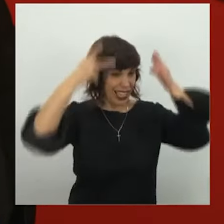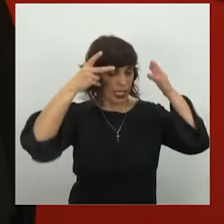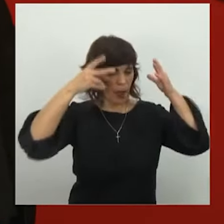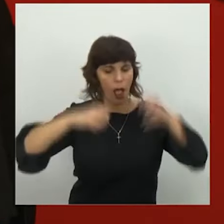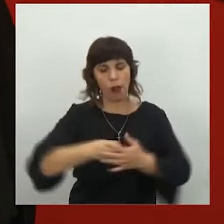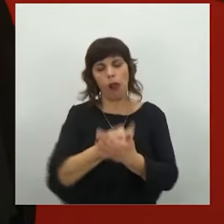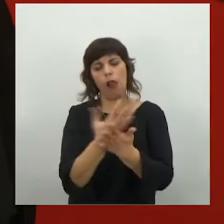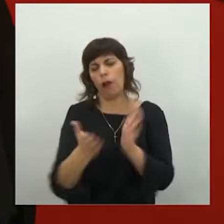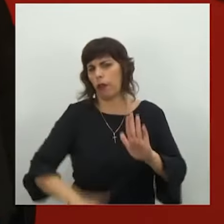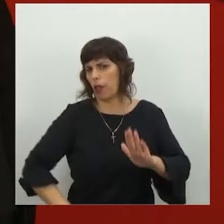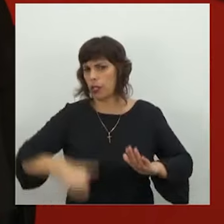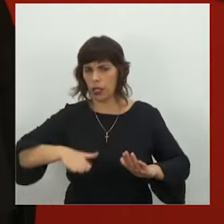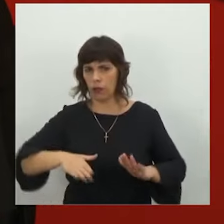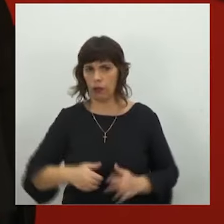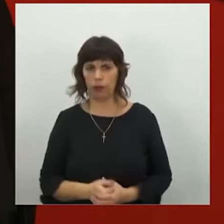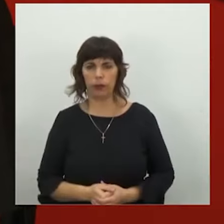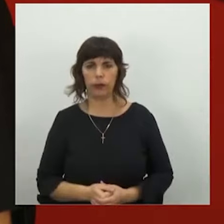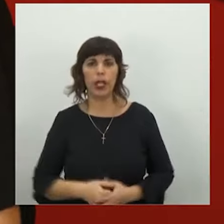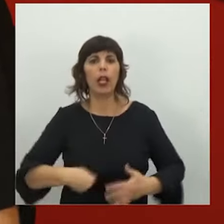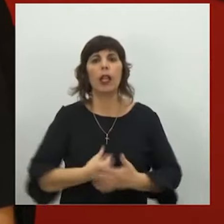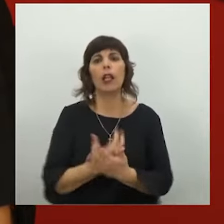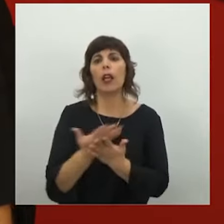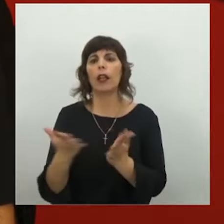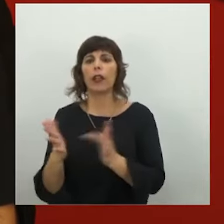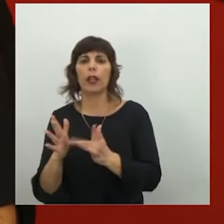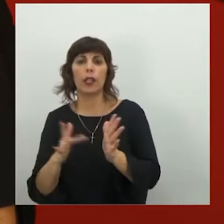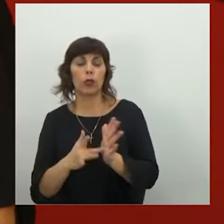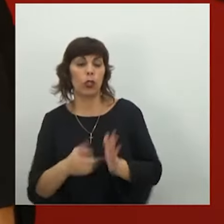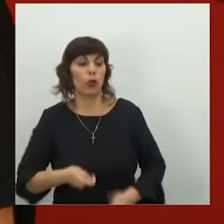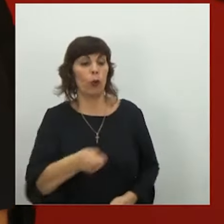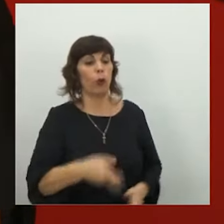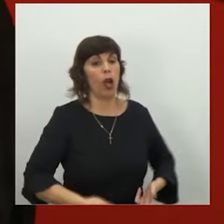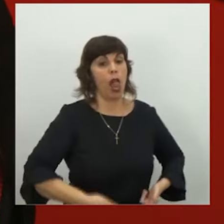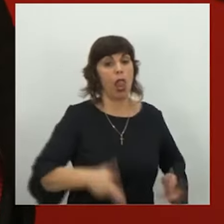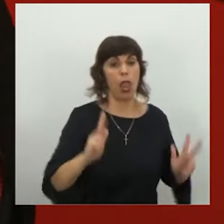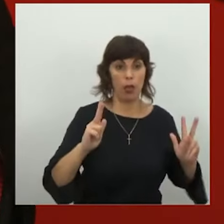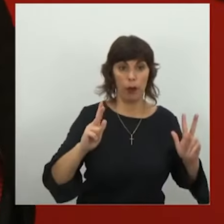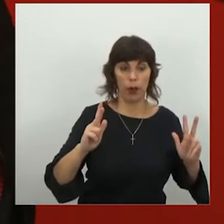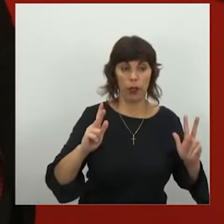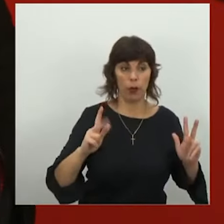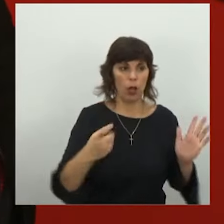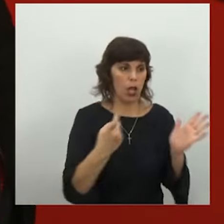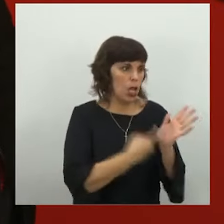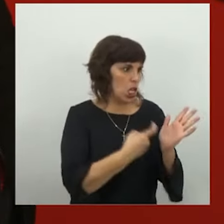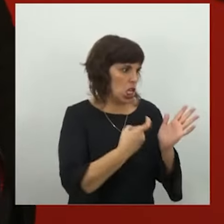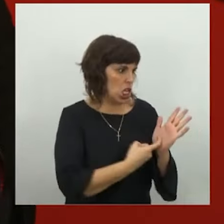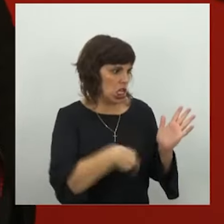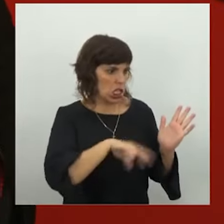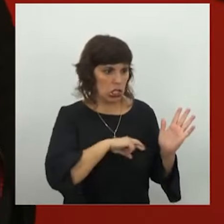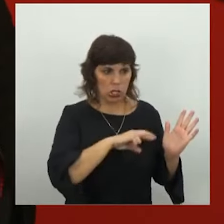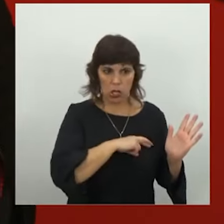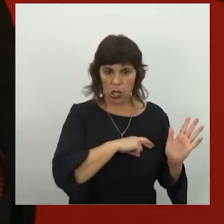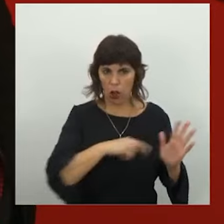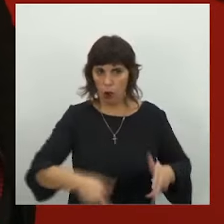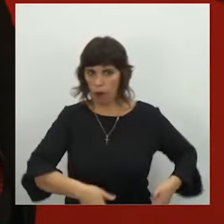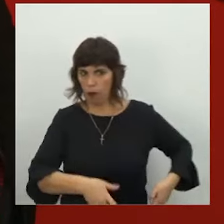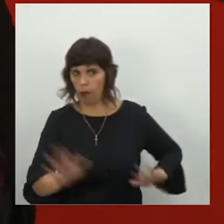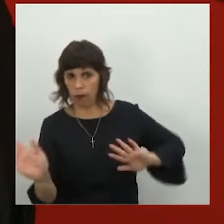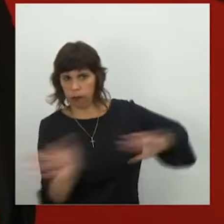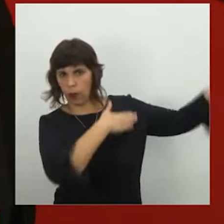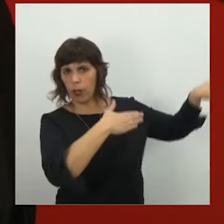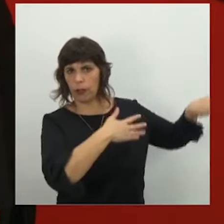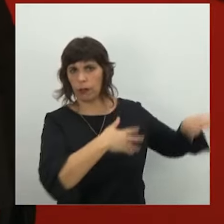gracia de Jesucristo, la gracia te libera de ese legalismo, de esa religión muerta.